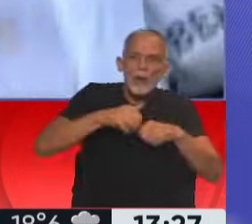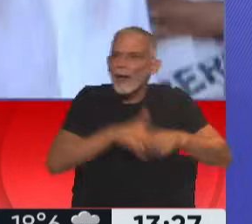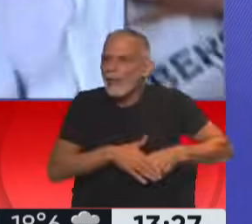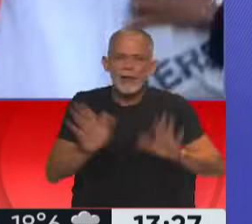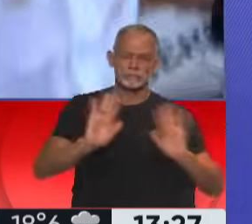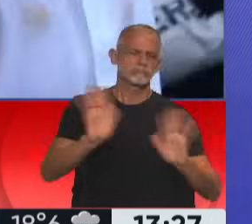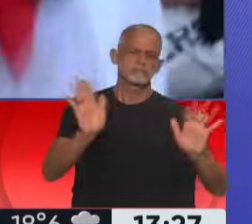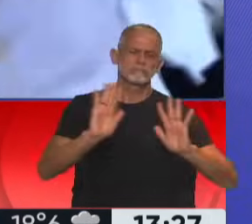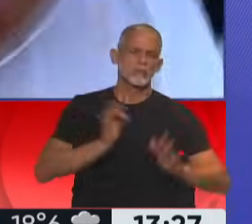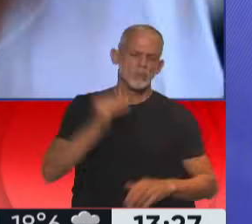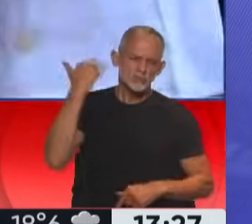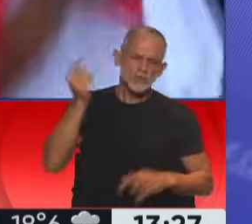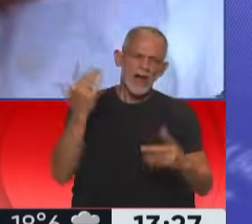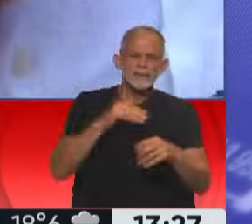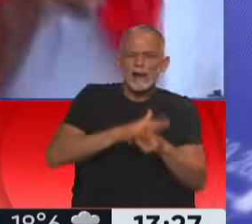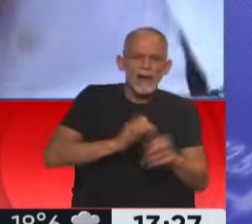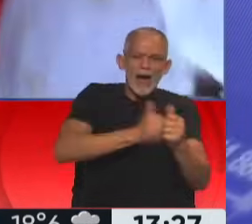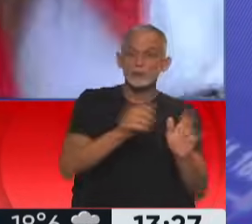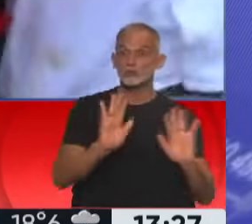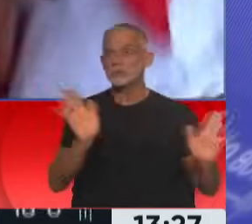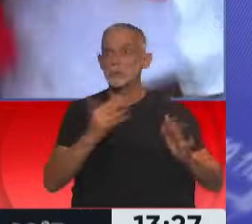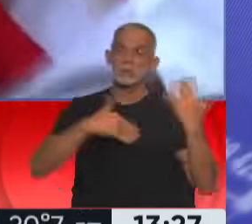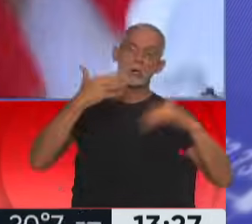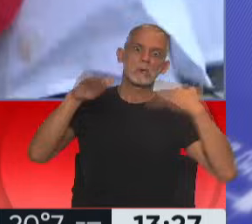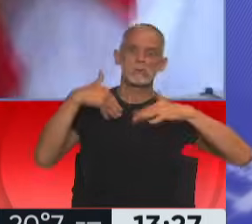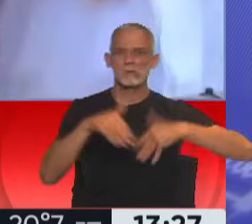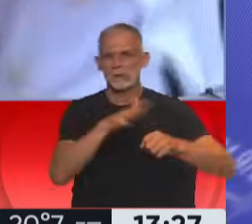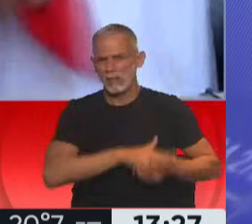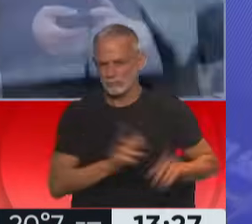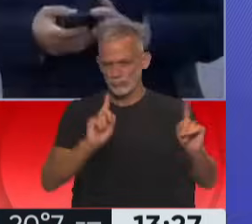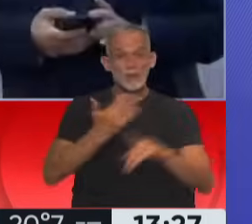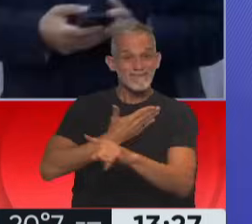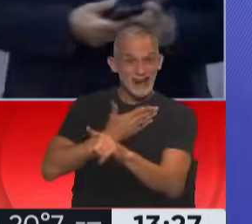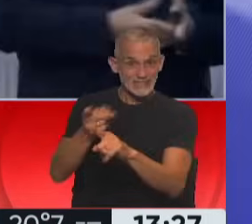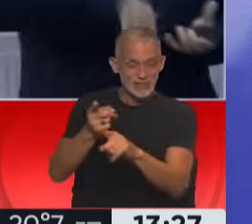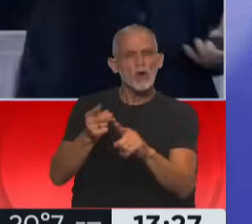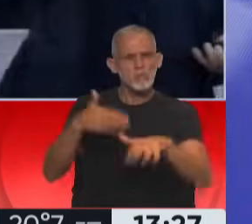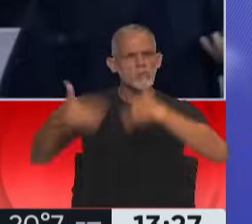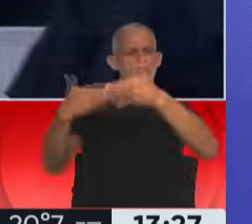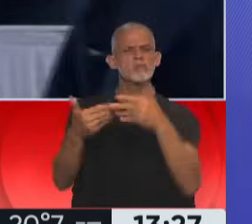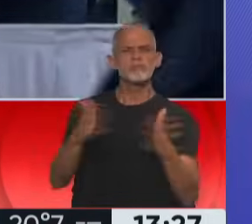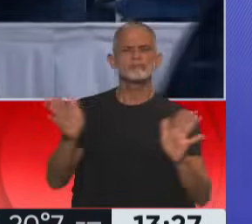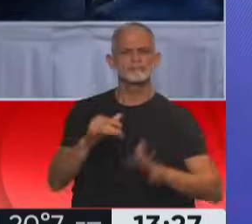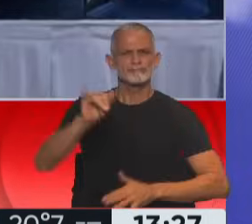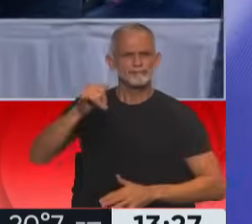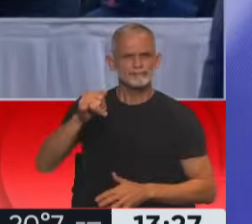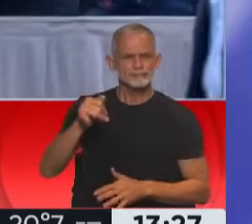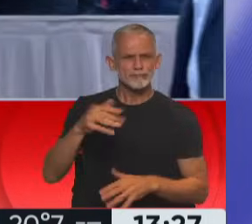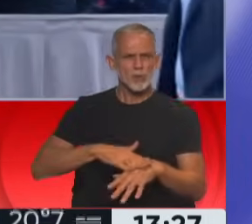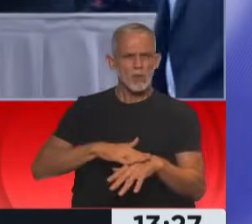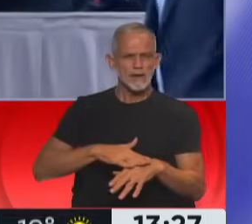ocultó durante décadas, los abusos y situaciones tremendas. Bueno, Francisco en eso llegó un